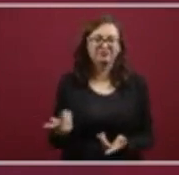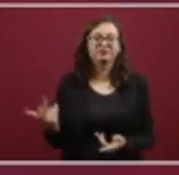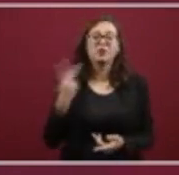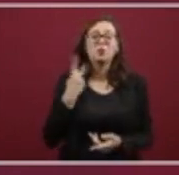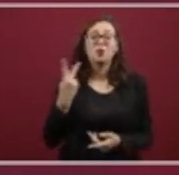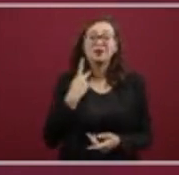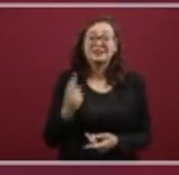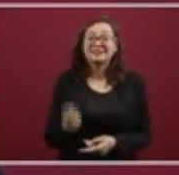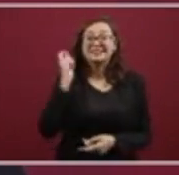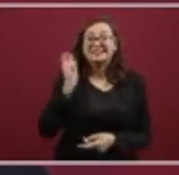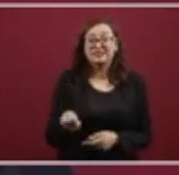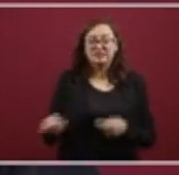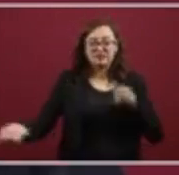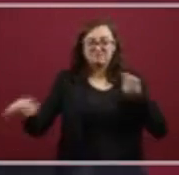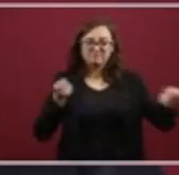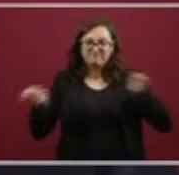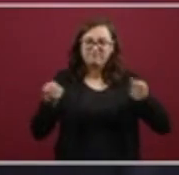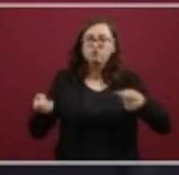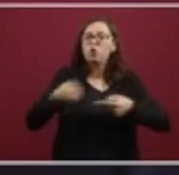poner orden en el caos.